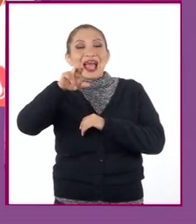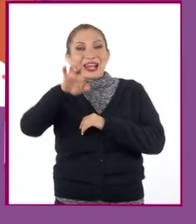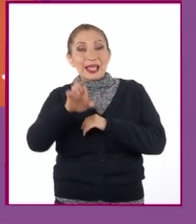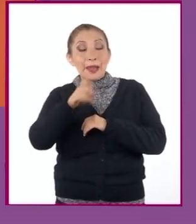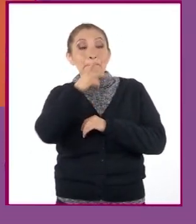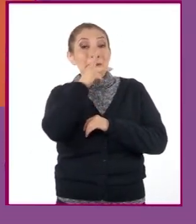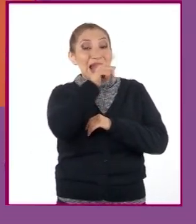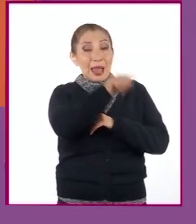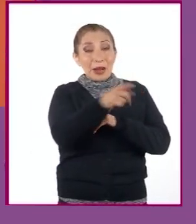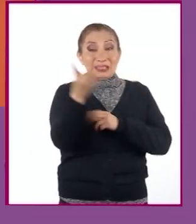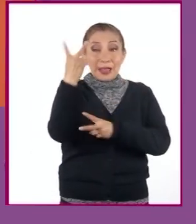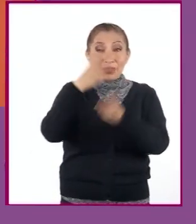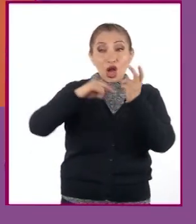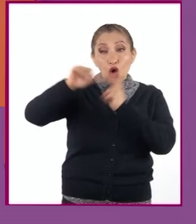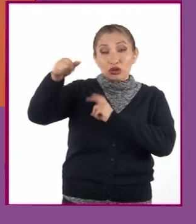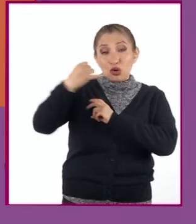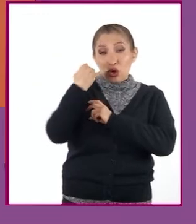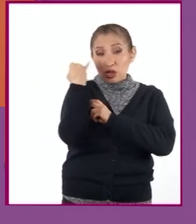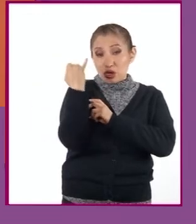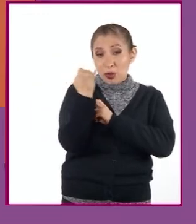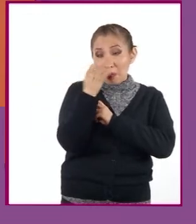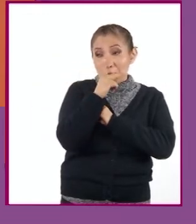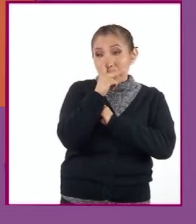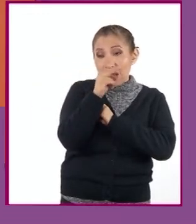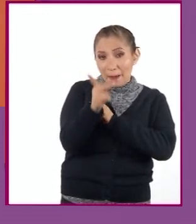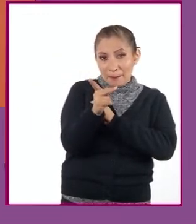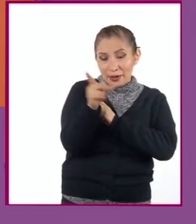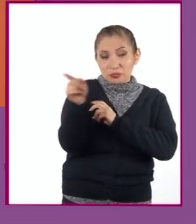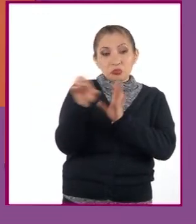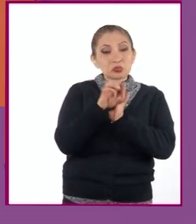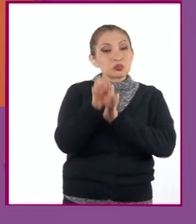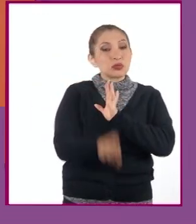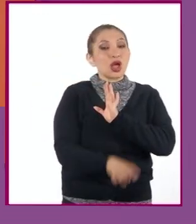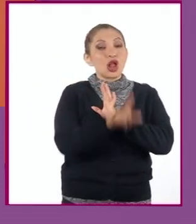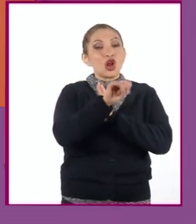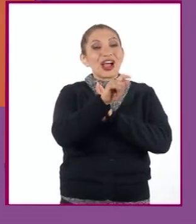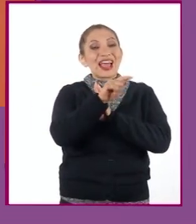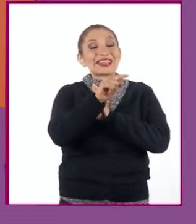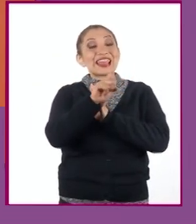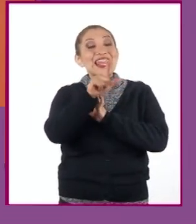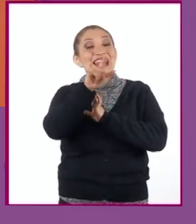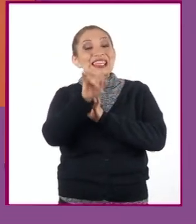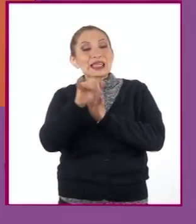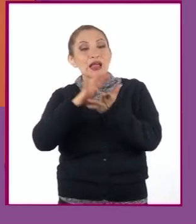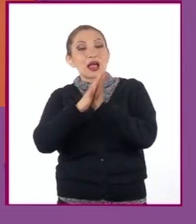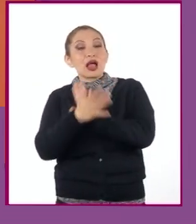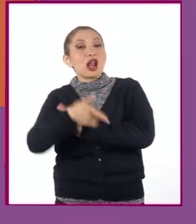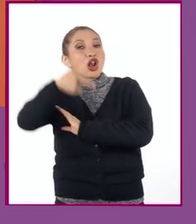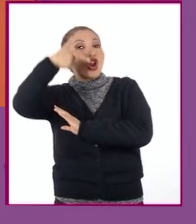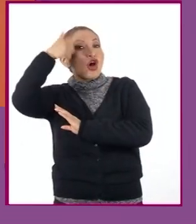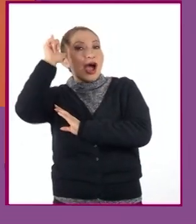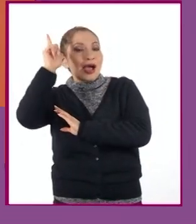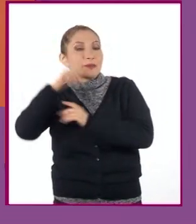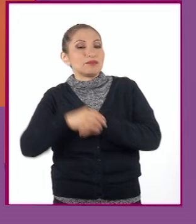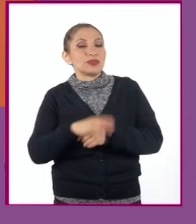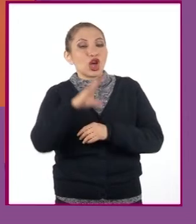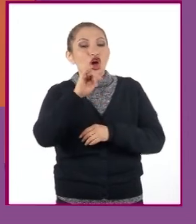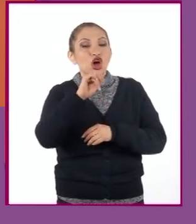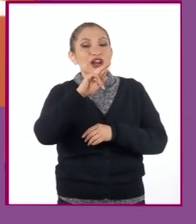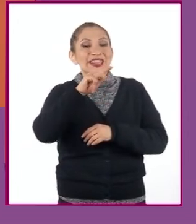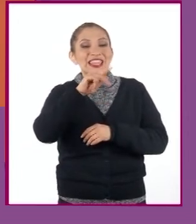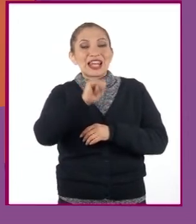Son palabras derivadas de otras palabras. Por ejemplo, locatelli, de loco.